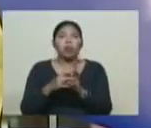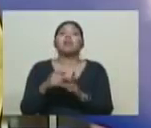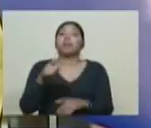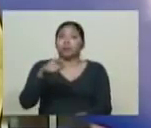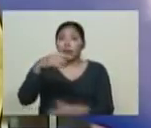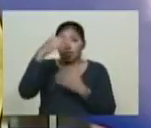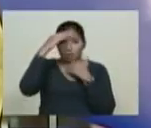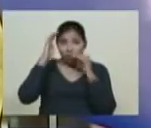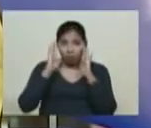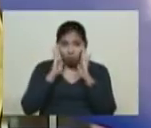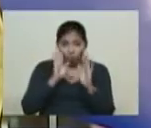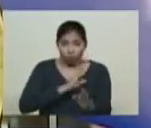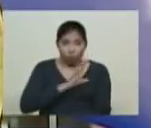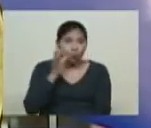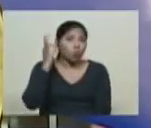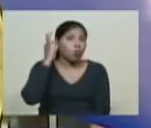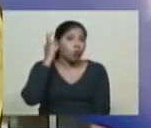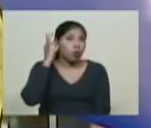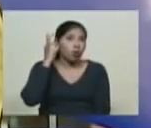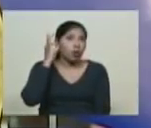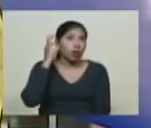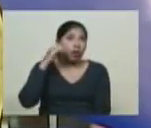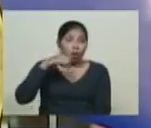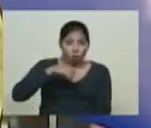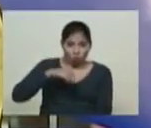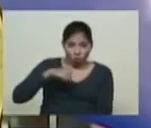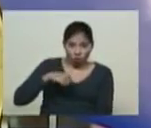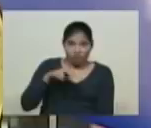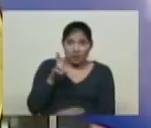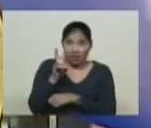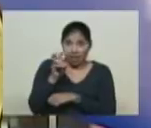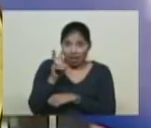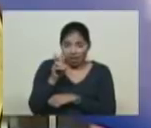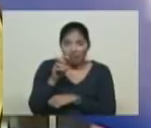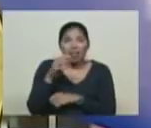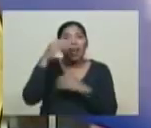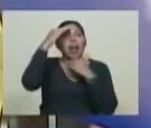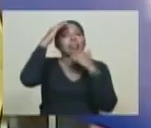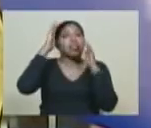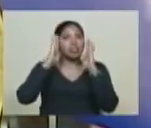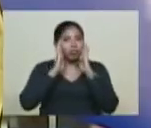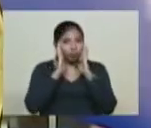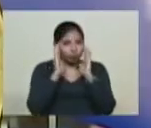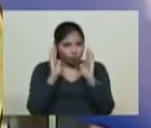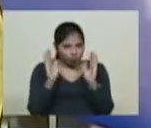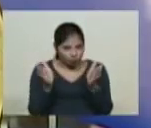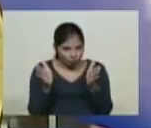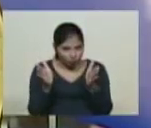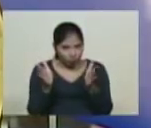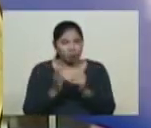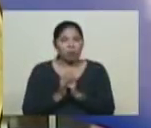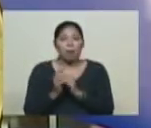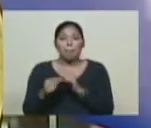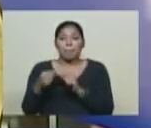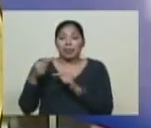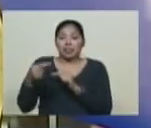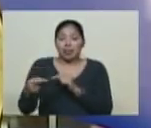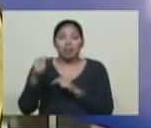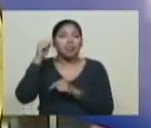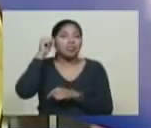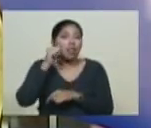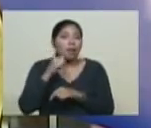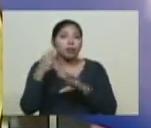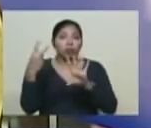del carnet de la patria. Hoy viernes 6 de abril, atención. Y mañana sábado 7 de